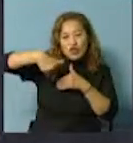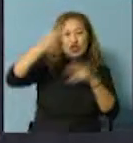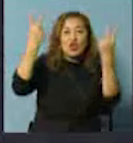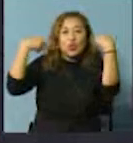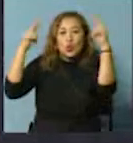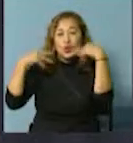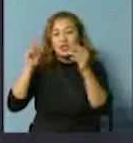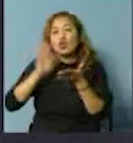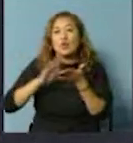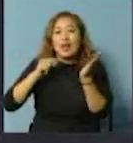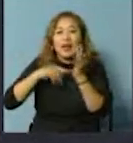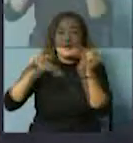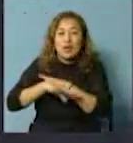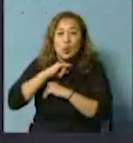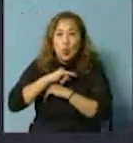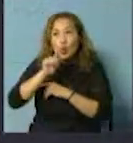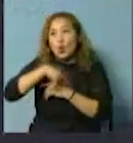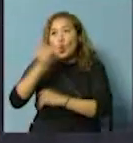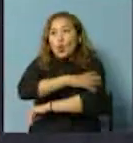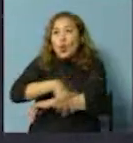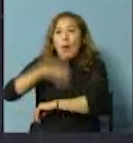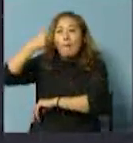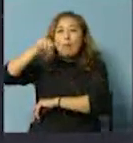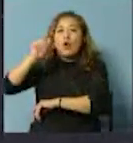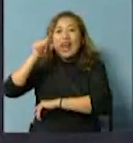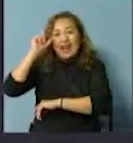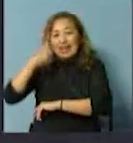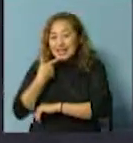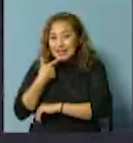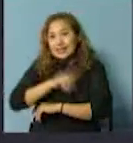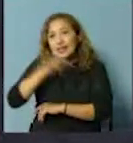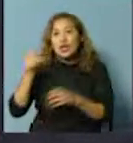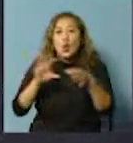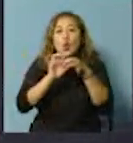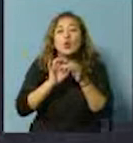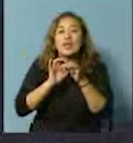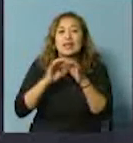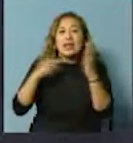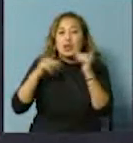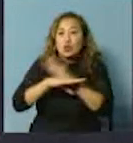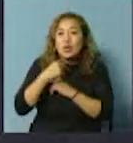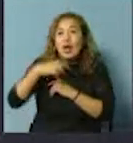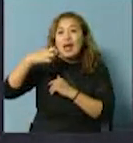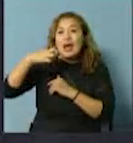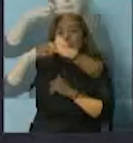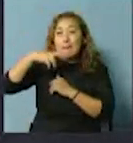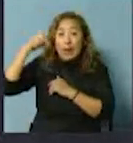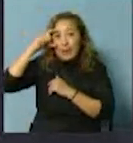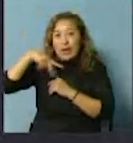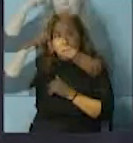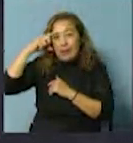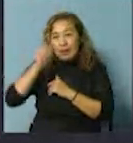de la capital por el frente de izquierda a natalia morales por él de unidad ciudadana pepe gallardo al frente de unidad